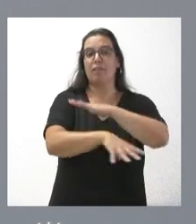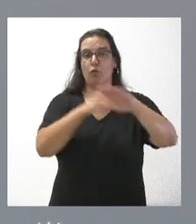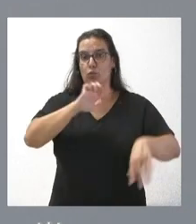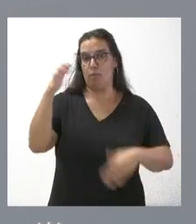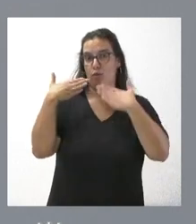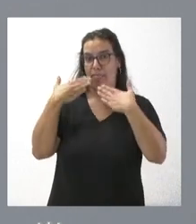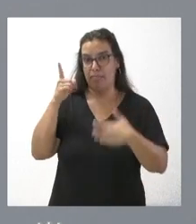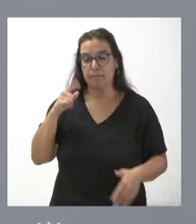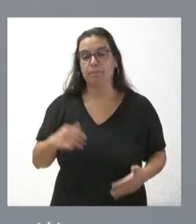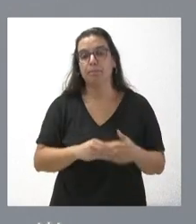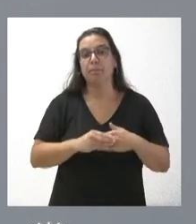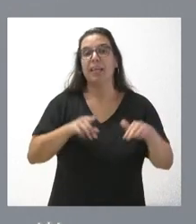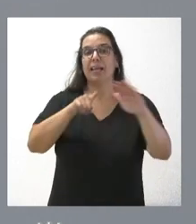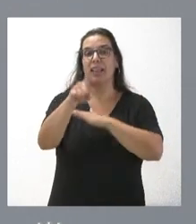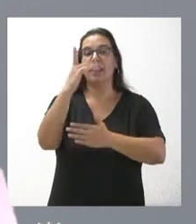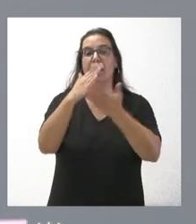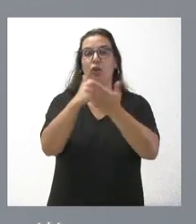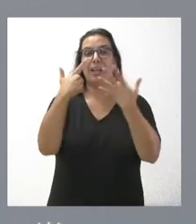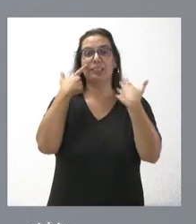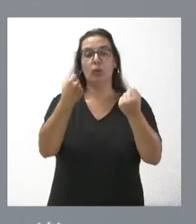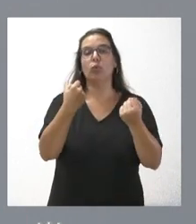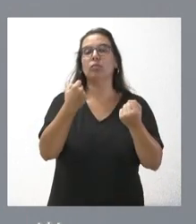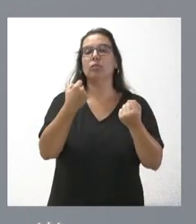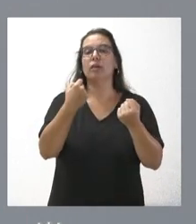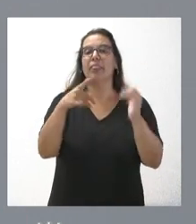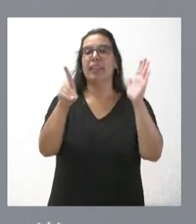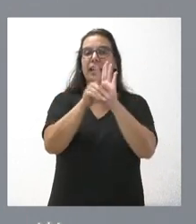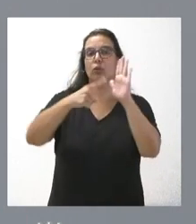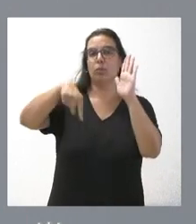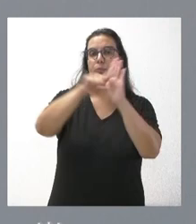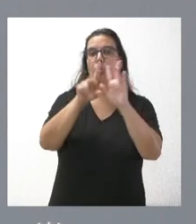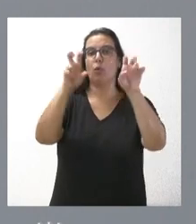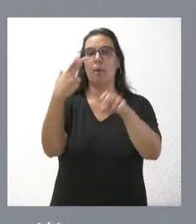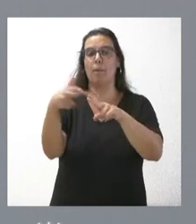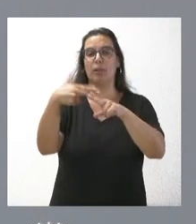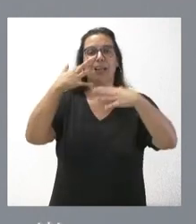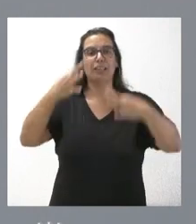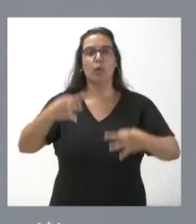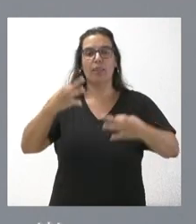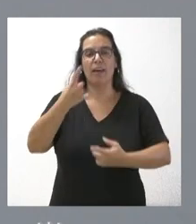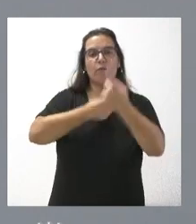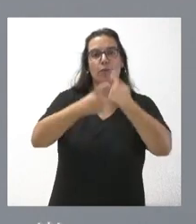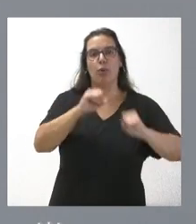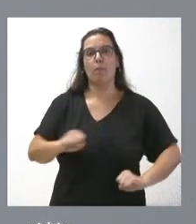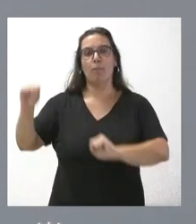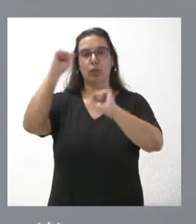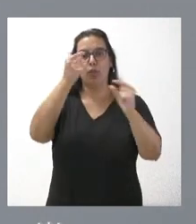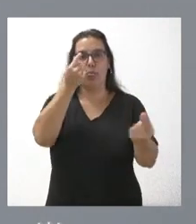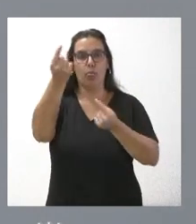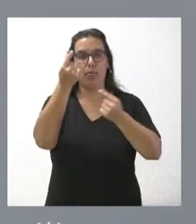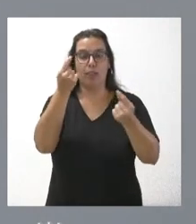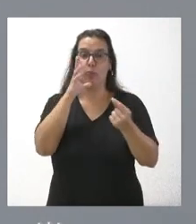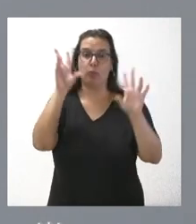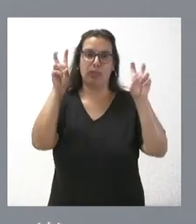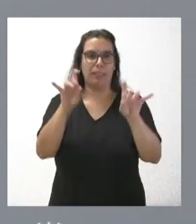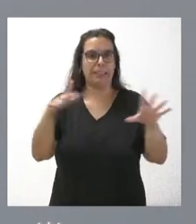europeos. La Gerencia Regional de Salud establece por decreto la nueva política de seguridad en información y protección de datos en una materia tan